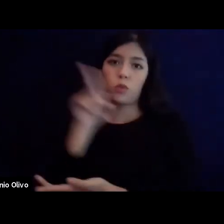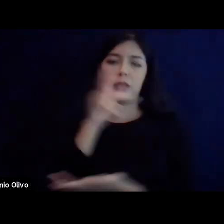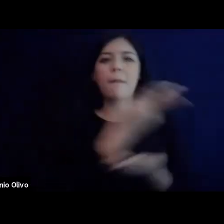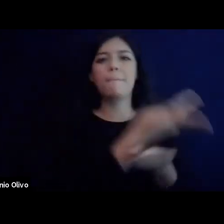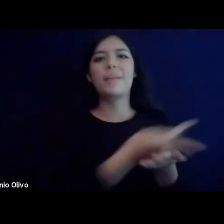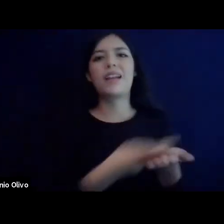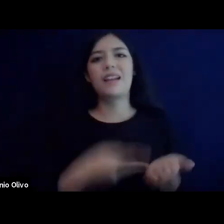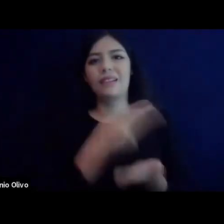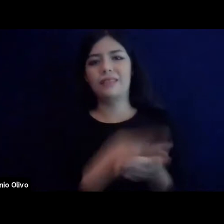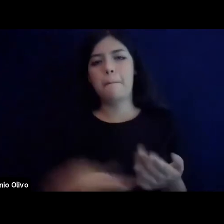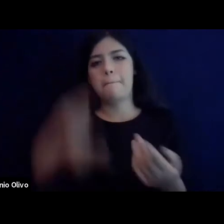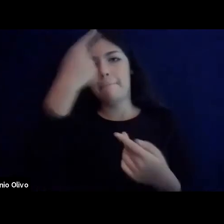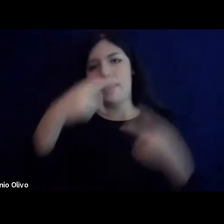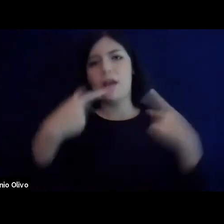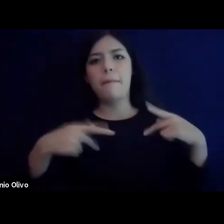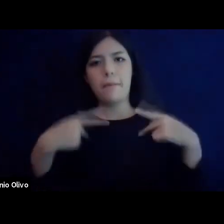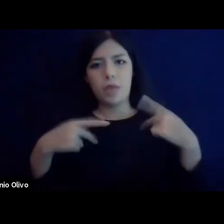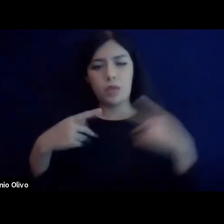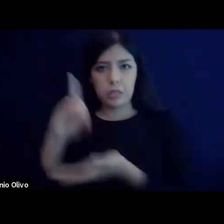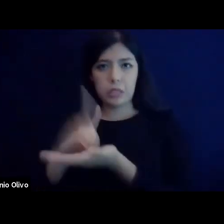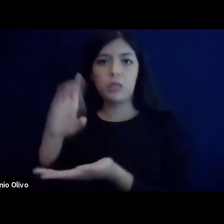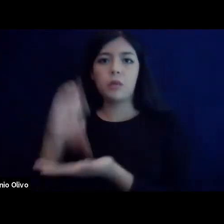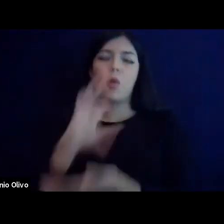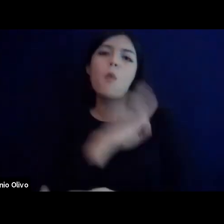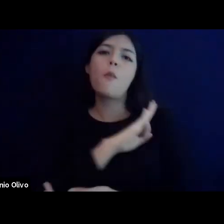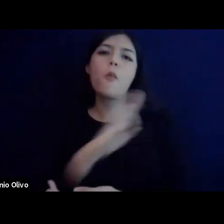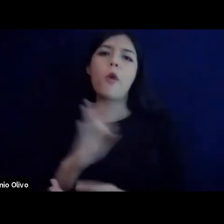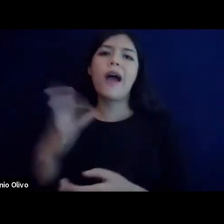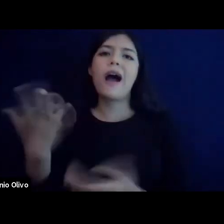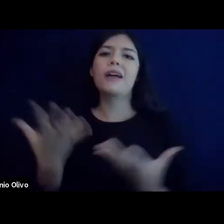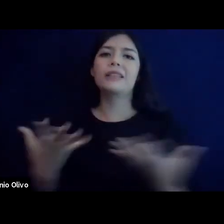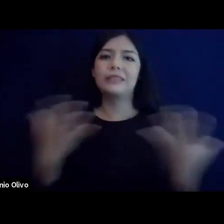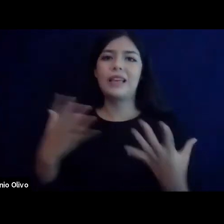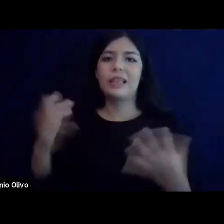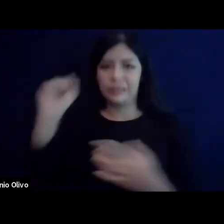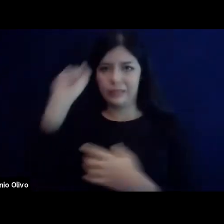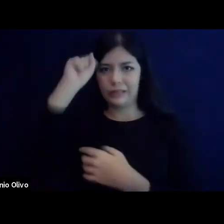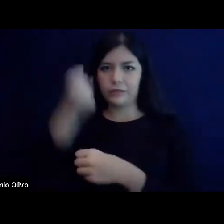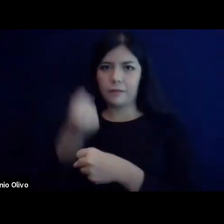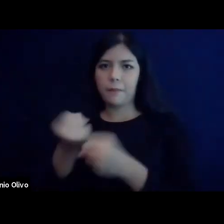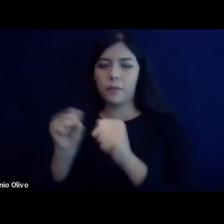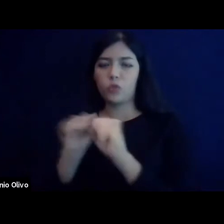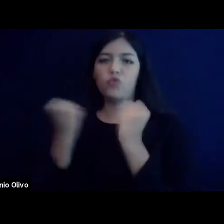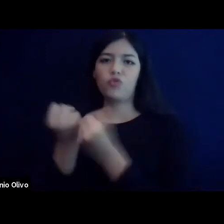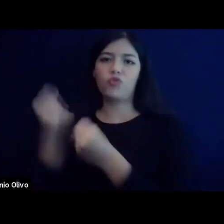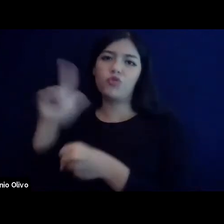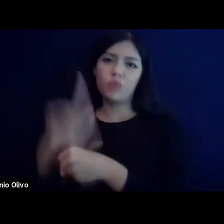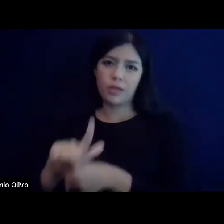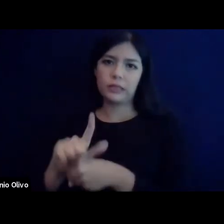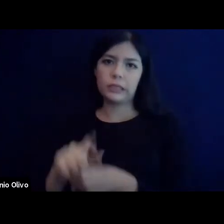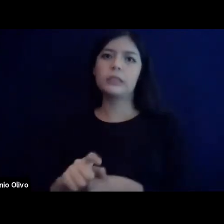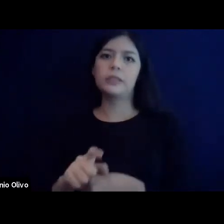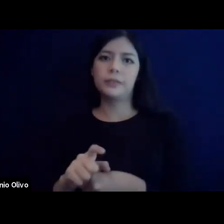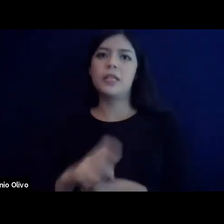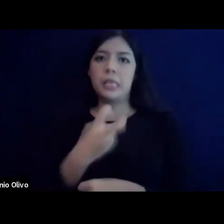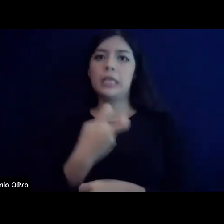los chicos de servicio social se anotaran y pudieran apoyarme pasando los recursos que estaban solo